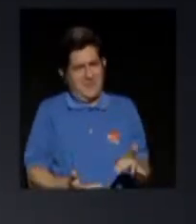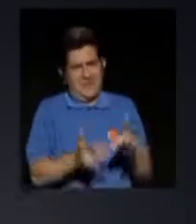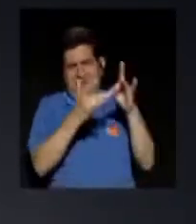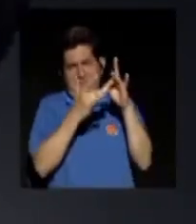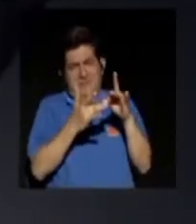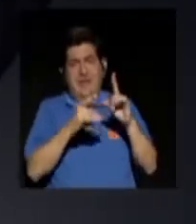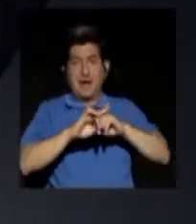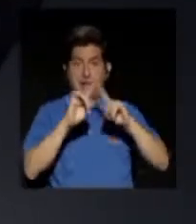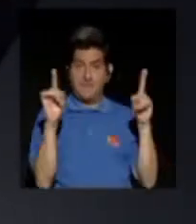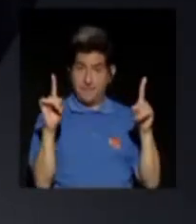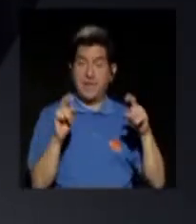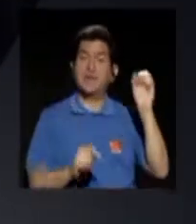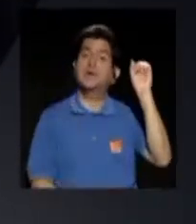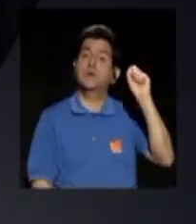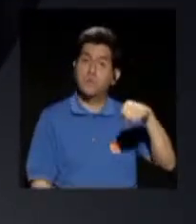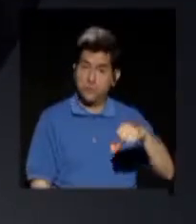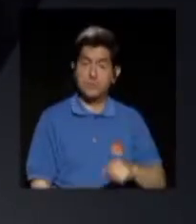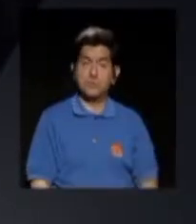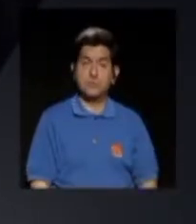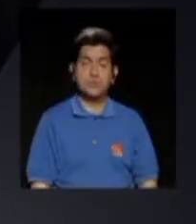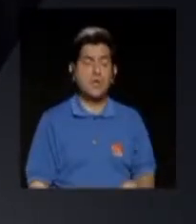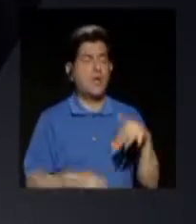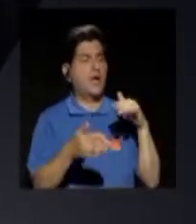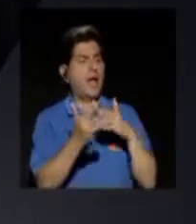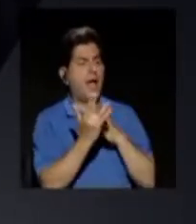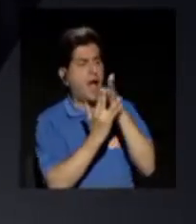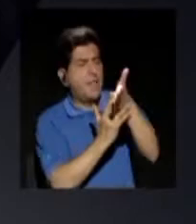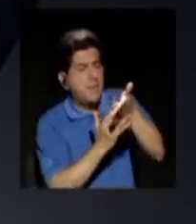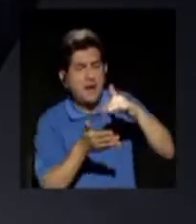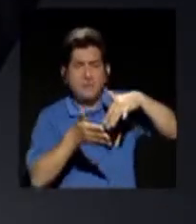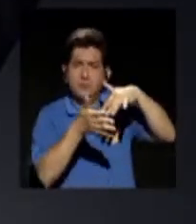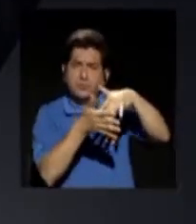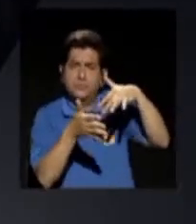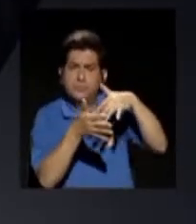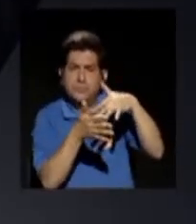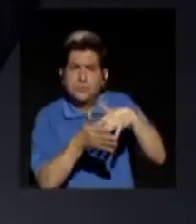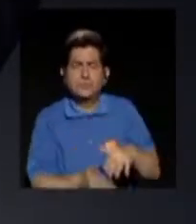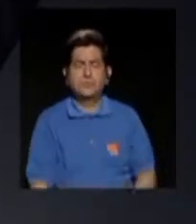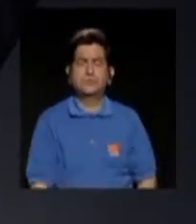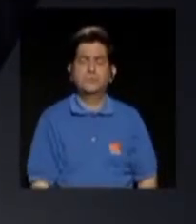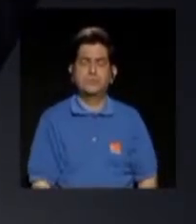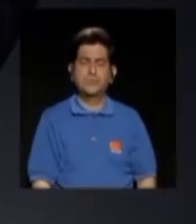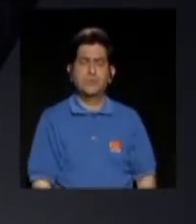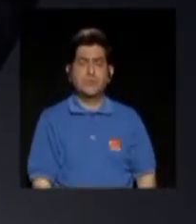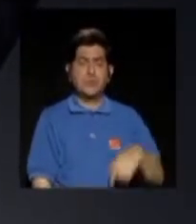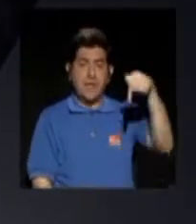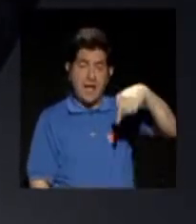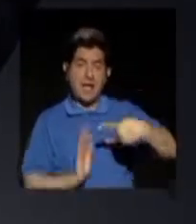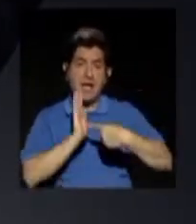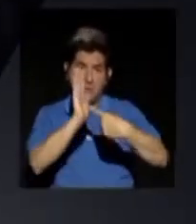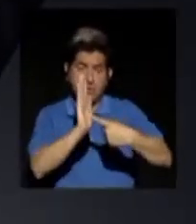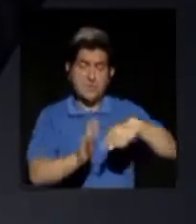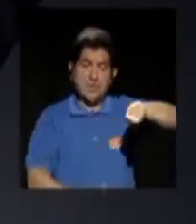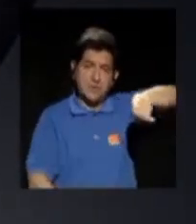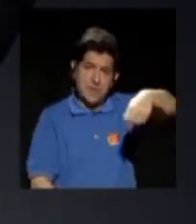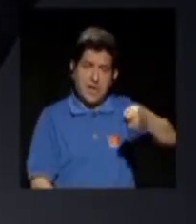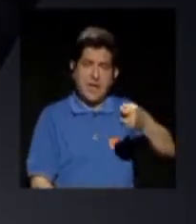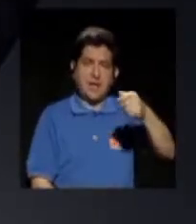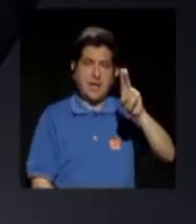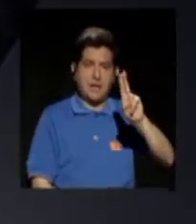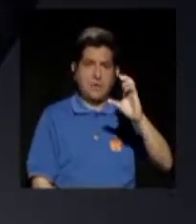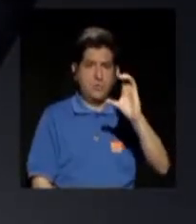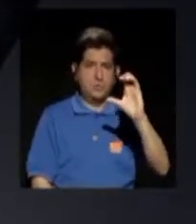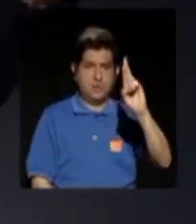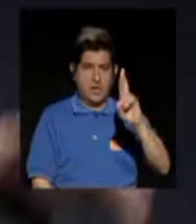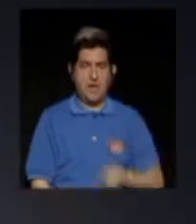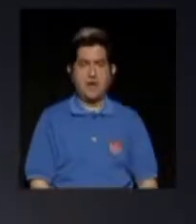especiales, pero aquí con el estudio de Canal 15, Canal UCR,